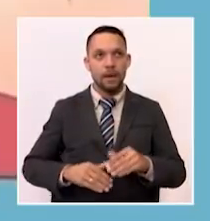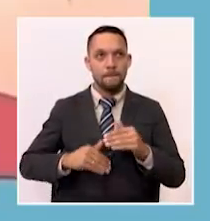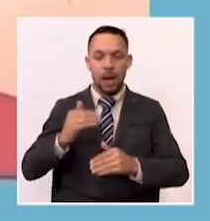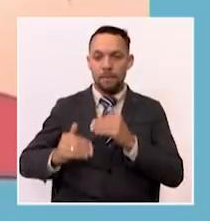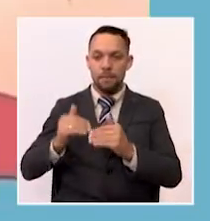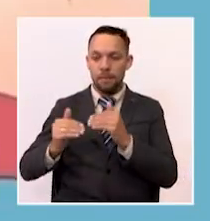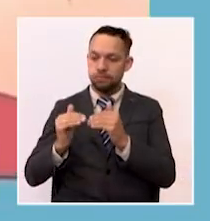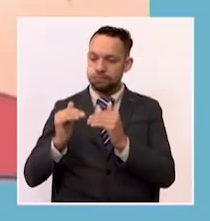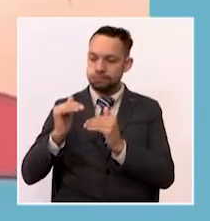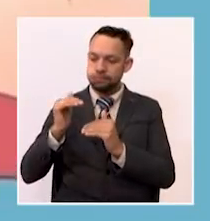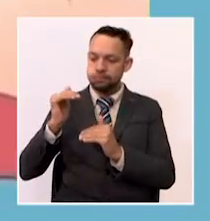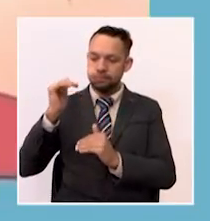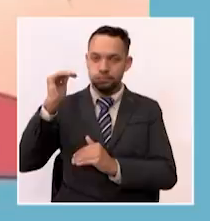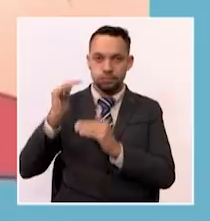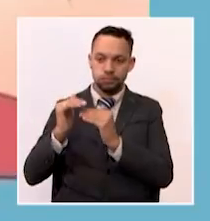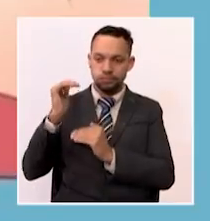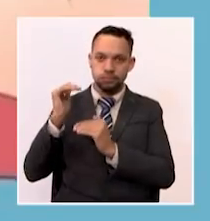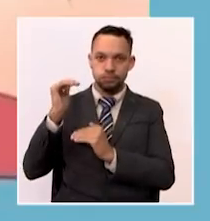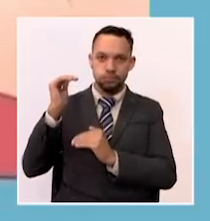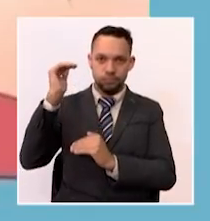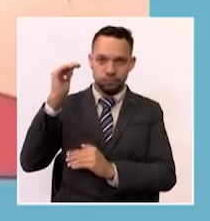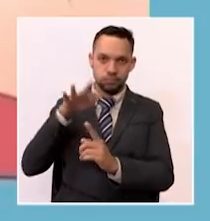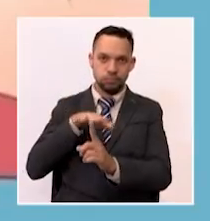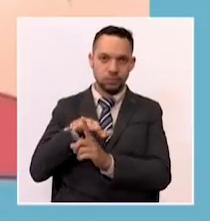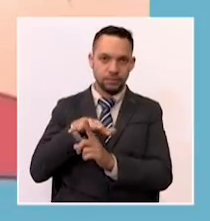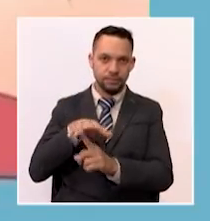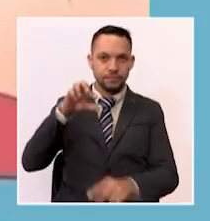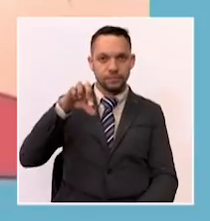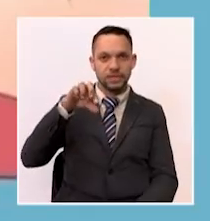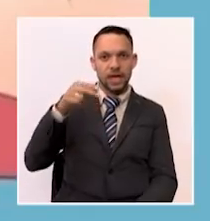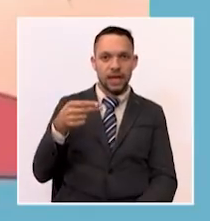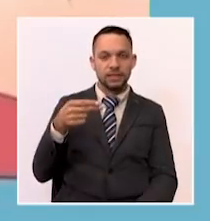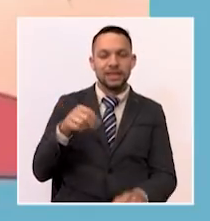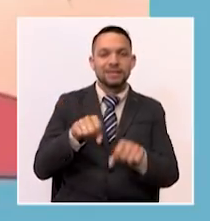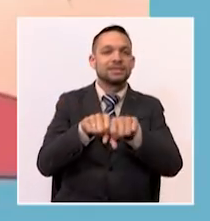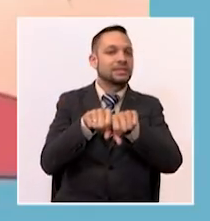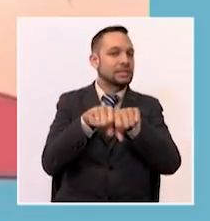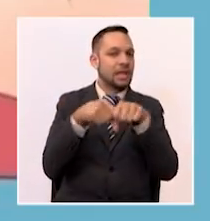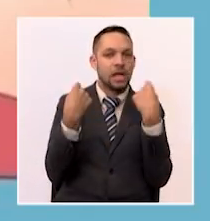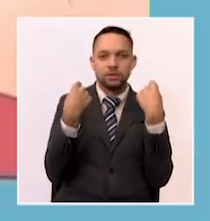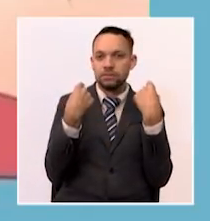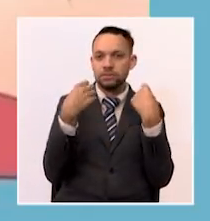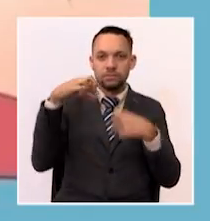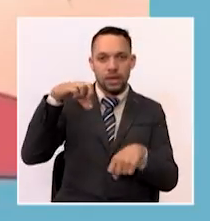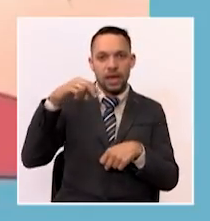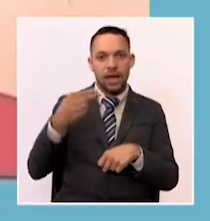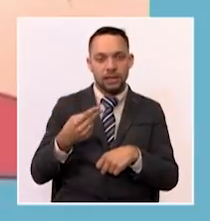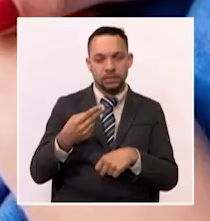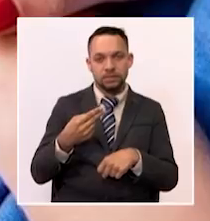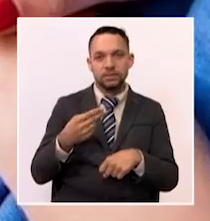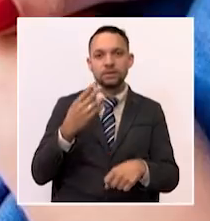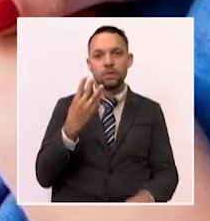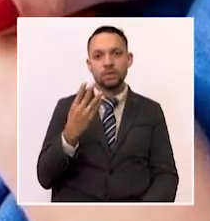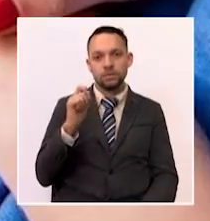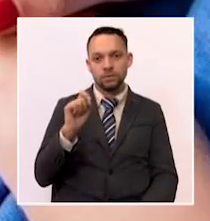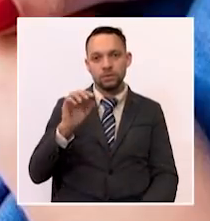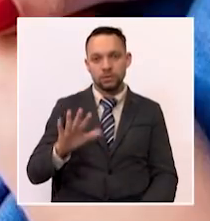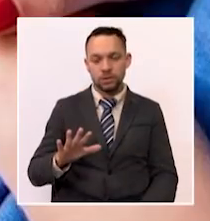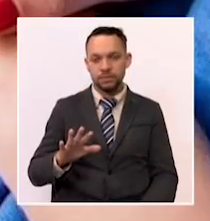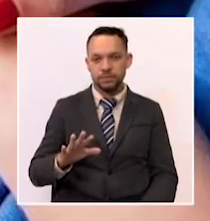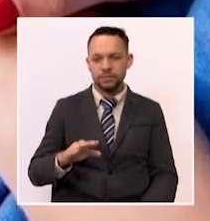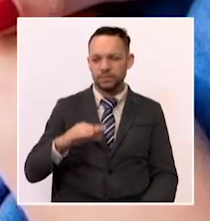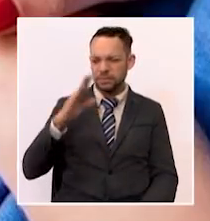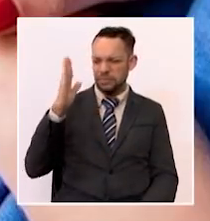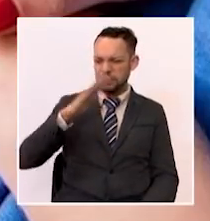forma exagerada y también predomina donde el pH está alterado, cuando el pH está por encima de 4.5. El olor es fétido